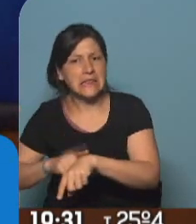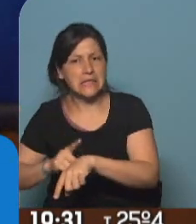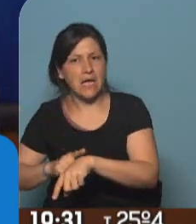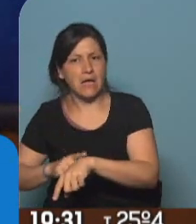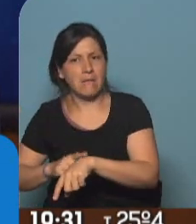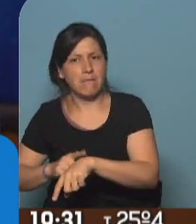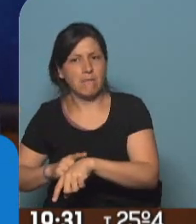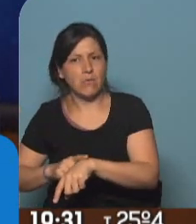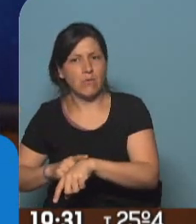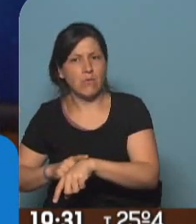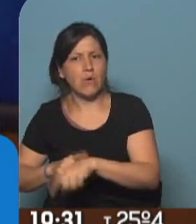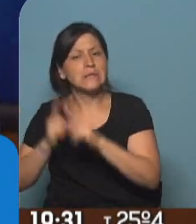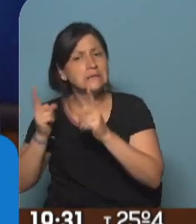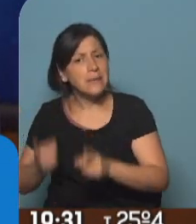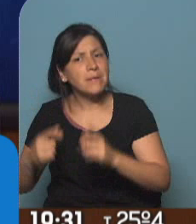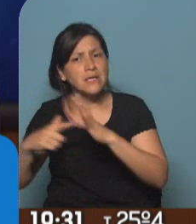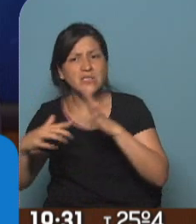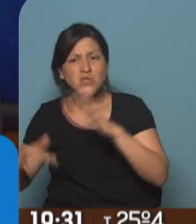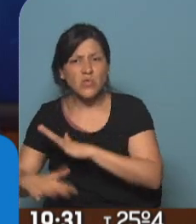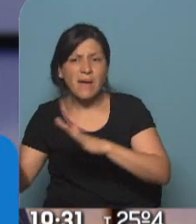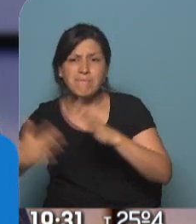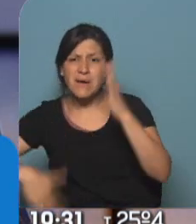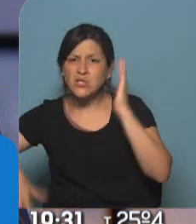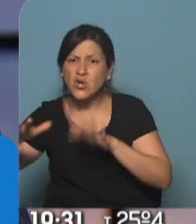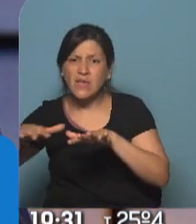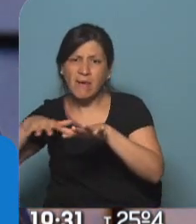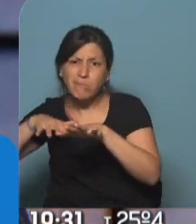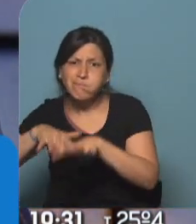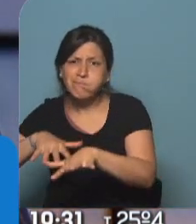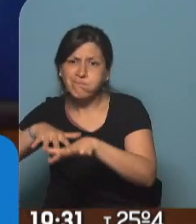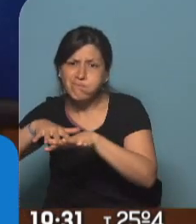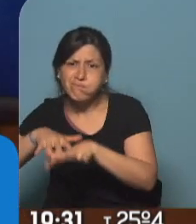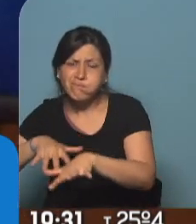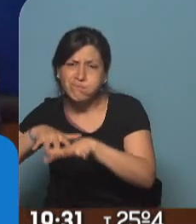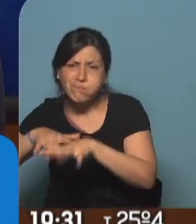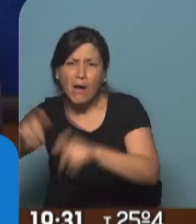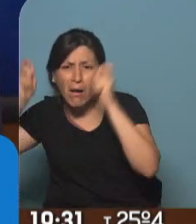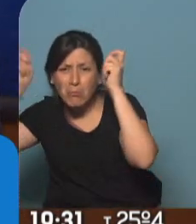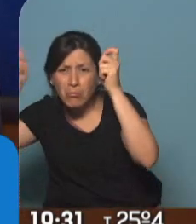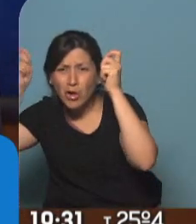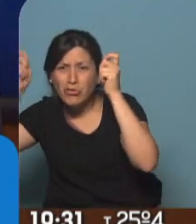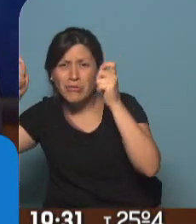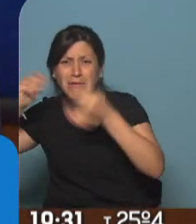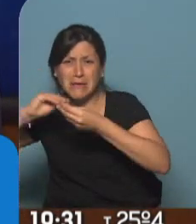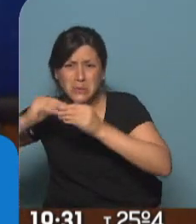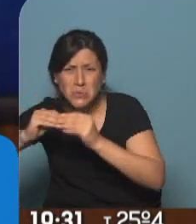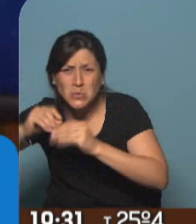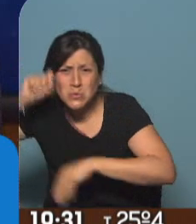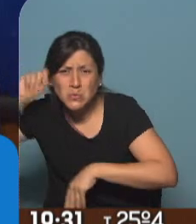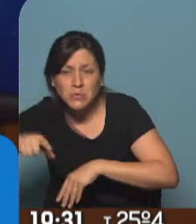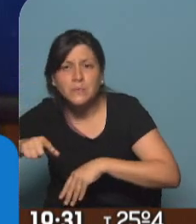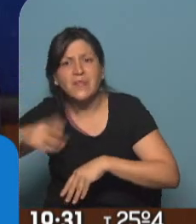además la ciudad no sólo es receptora de las protestas vinculadas a manifestaciones vinculadas a las problemáticas lógicas